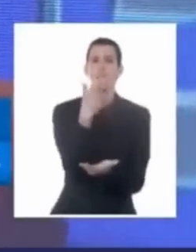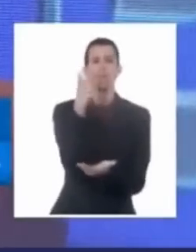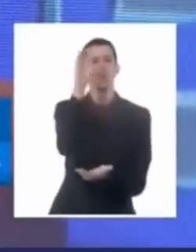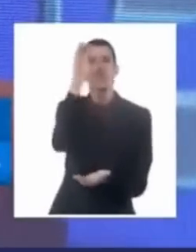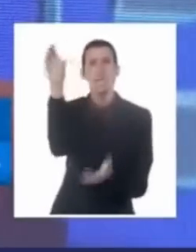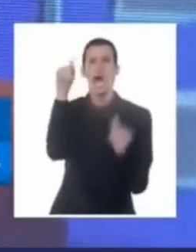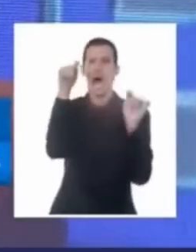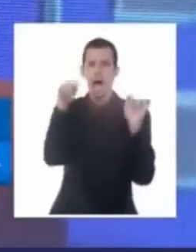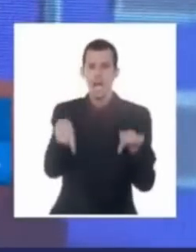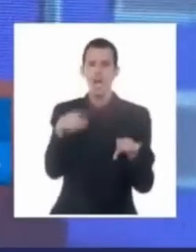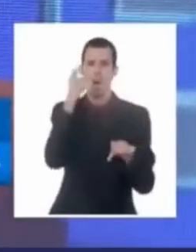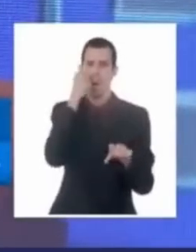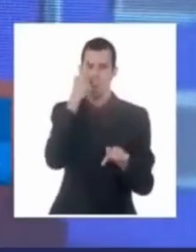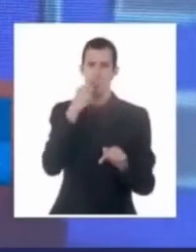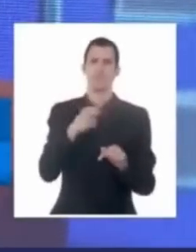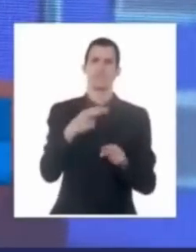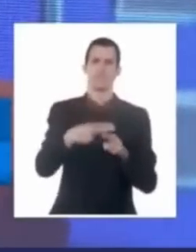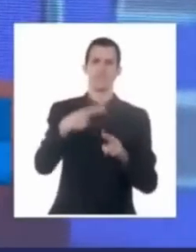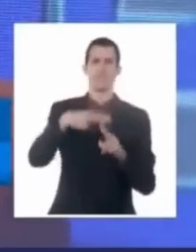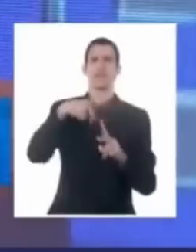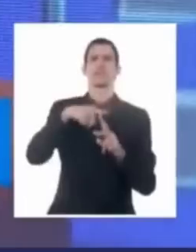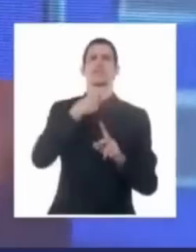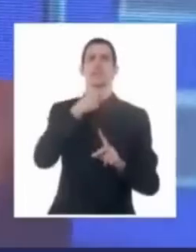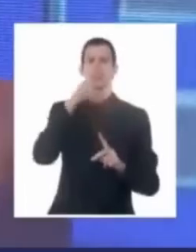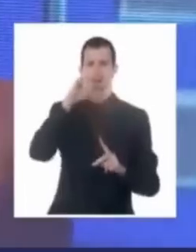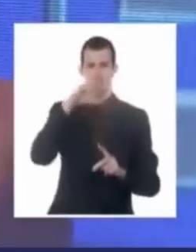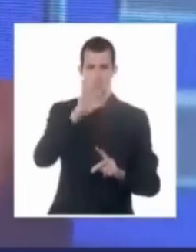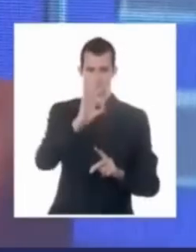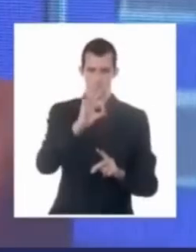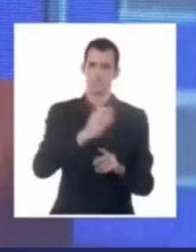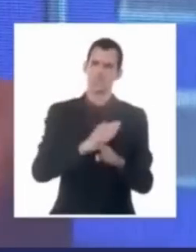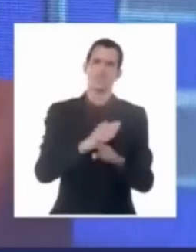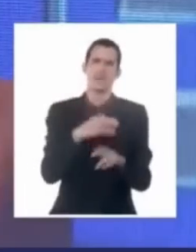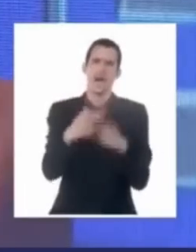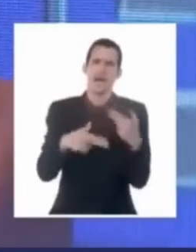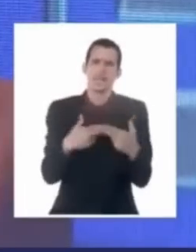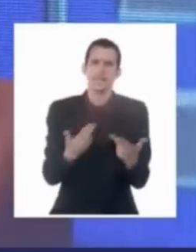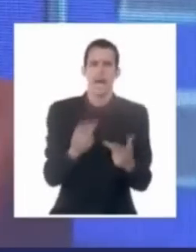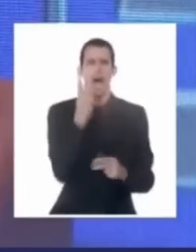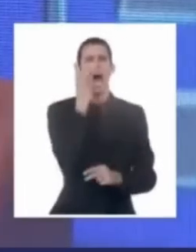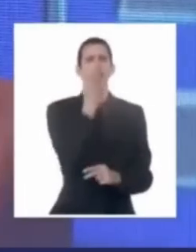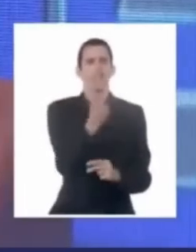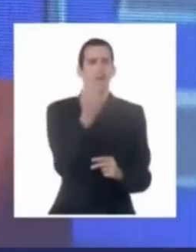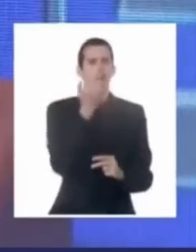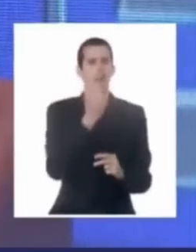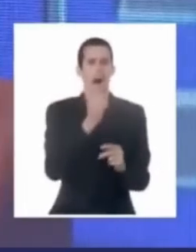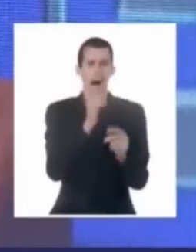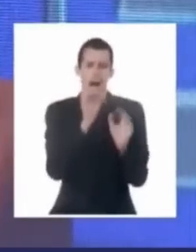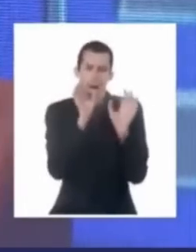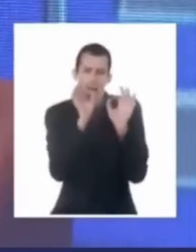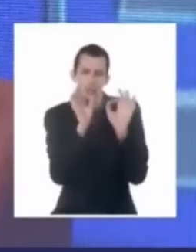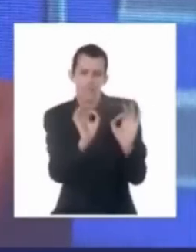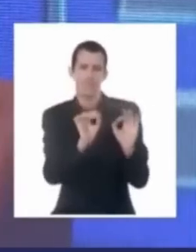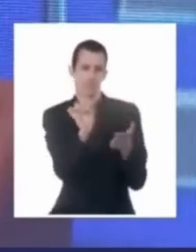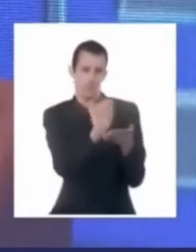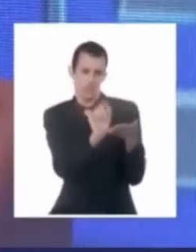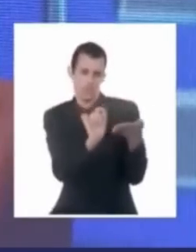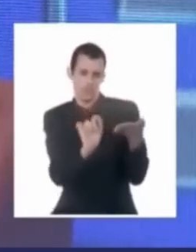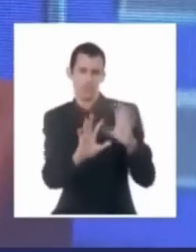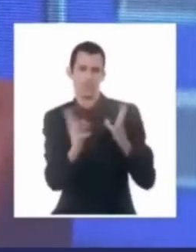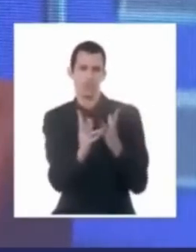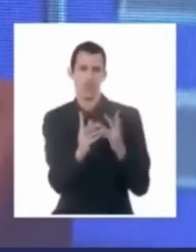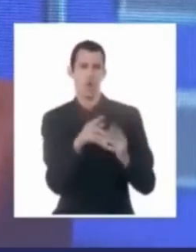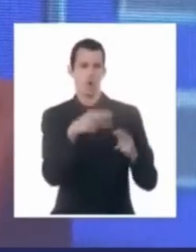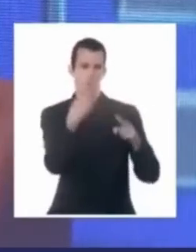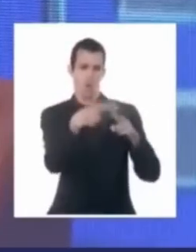Y sí en el resto de los de los factores del sistema de investigación desde ahí la propia policía y otros órganos